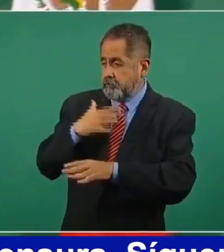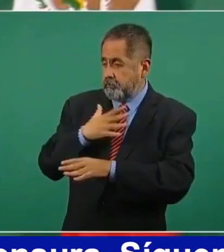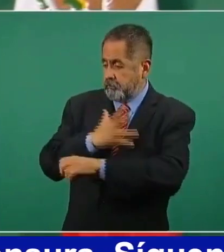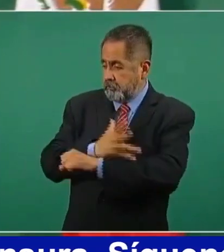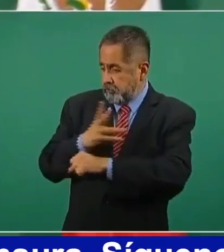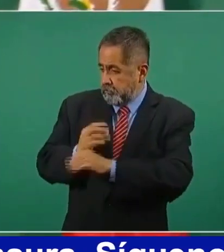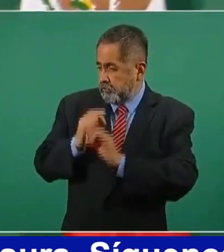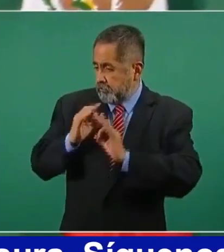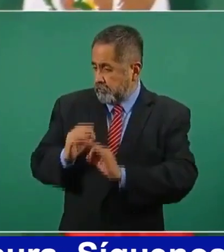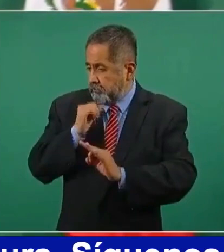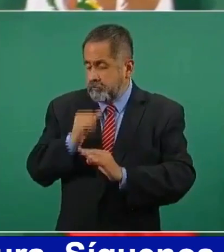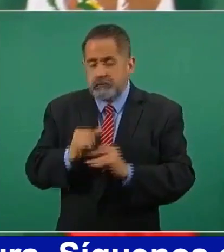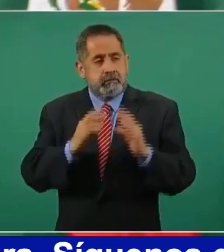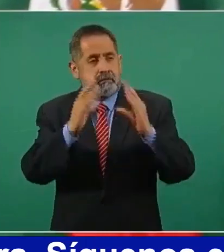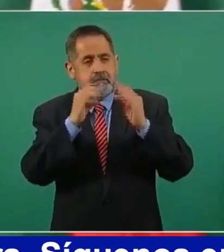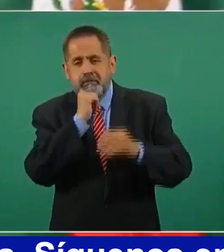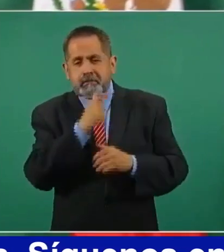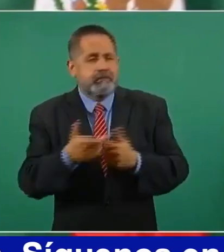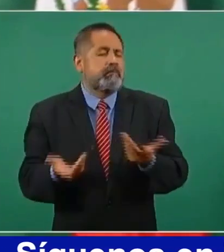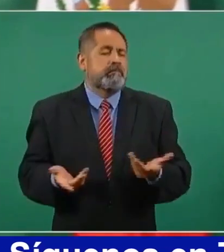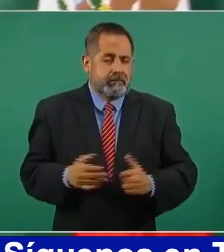de las escuelas